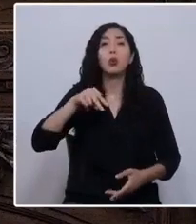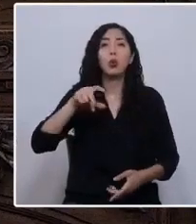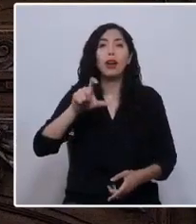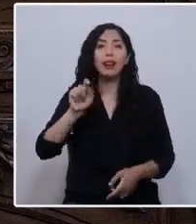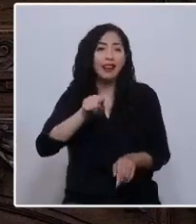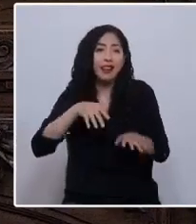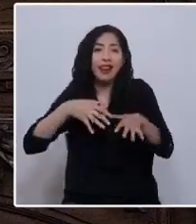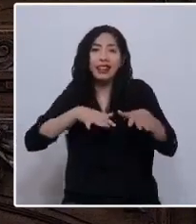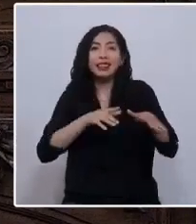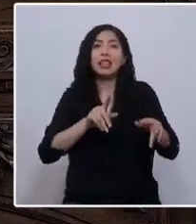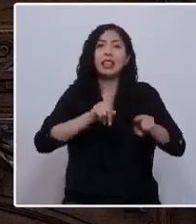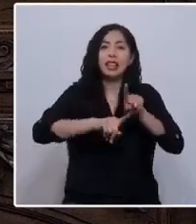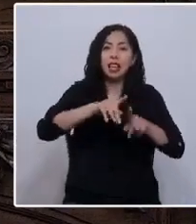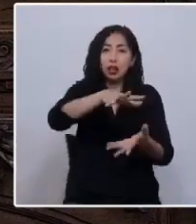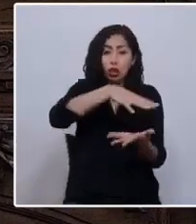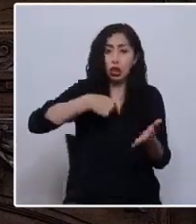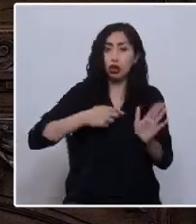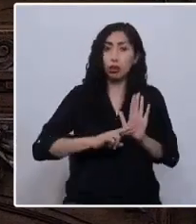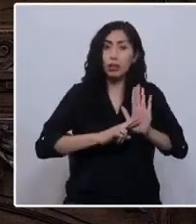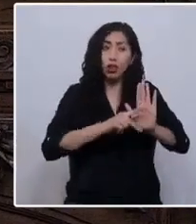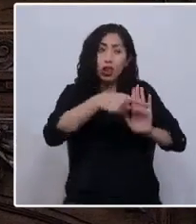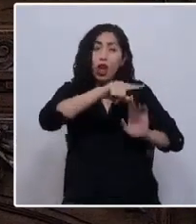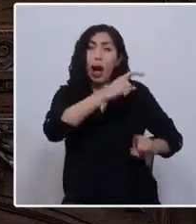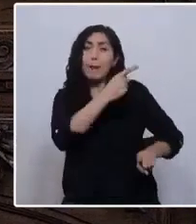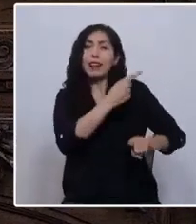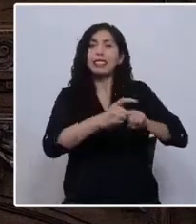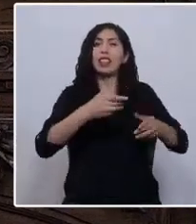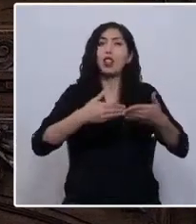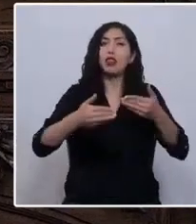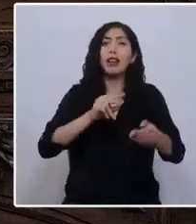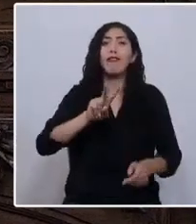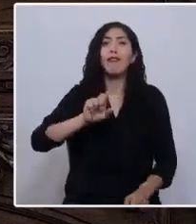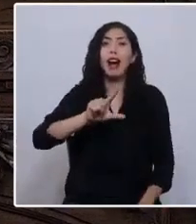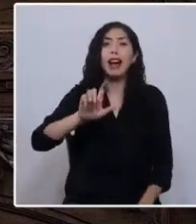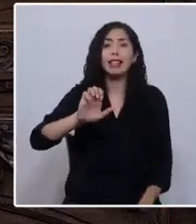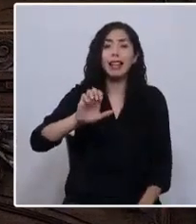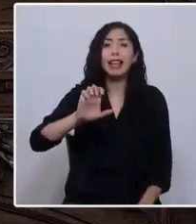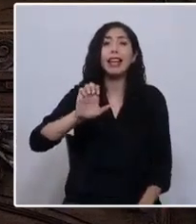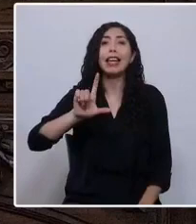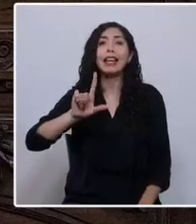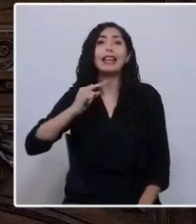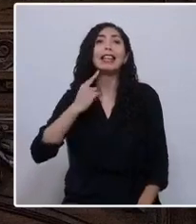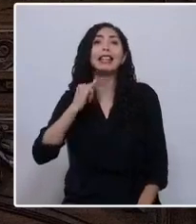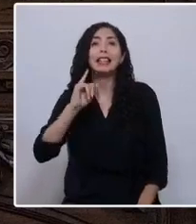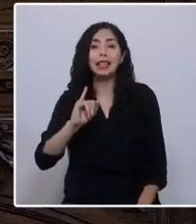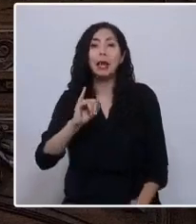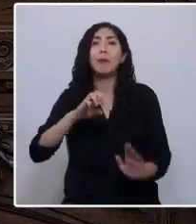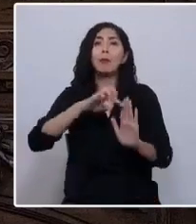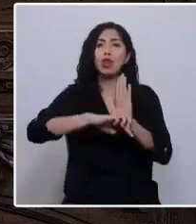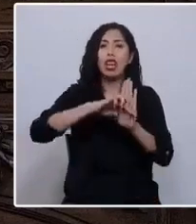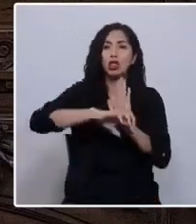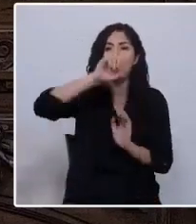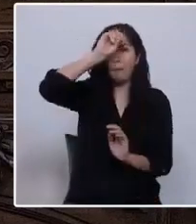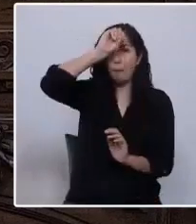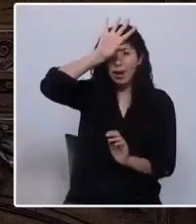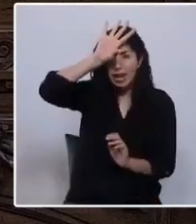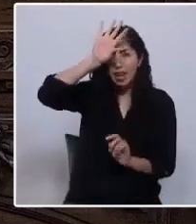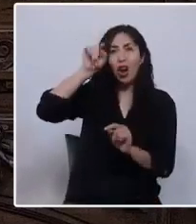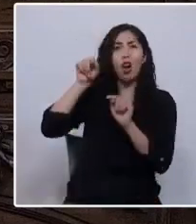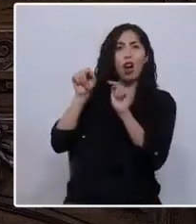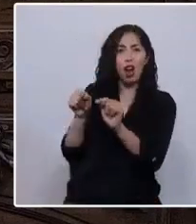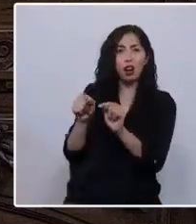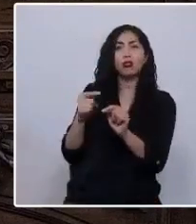represento son amenazadas en el valle del elqui por el proyecto minero alturas de barrick gold minera arqueros